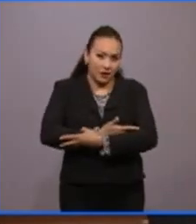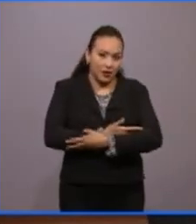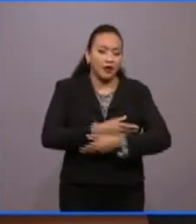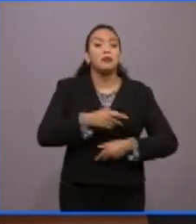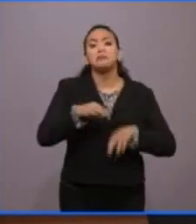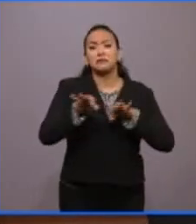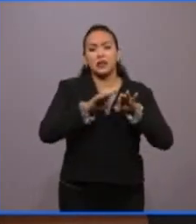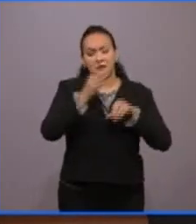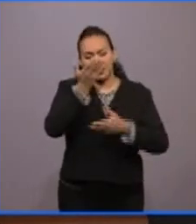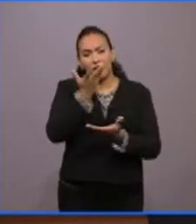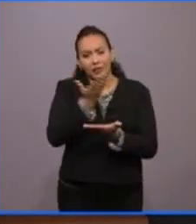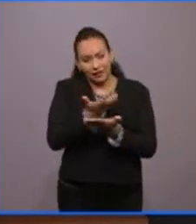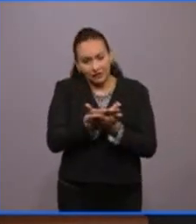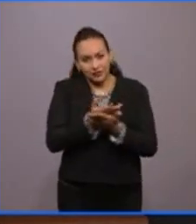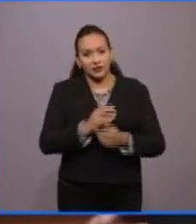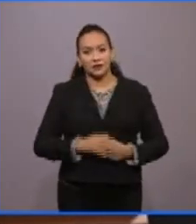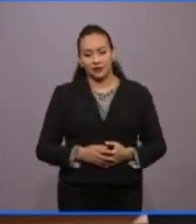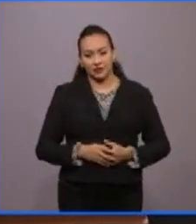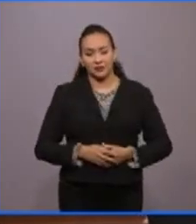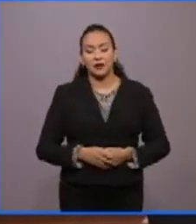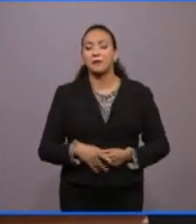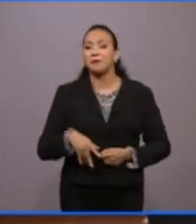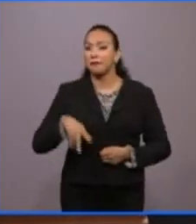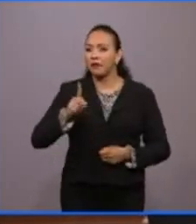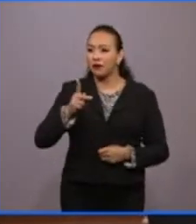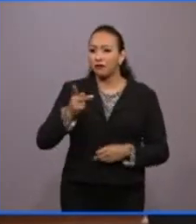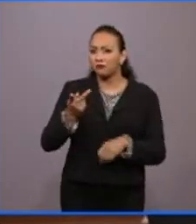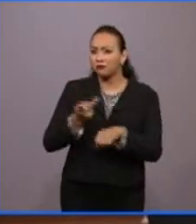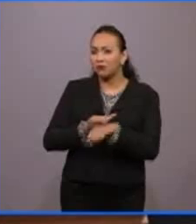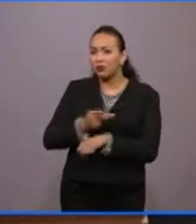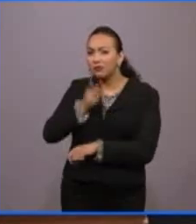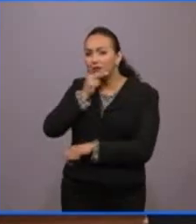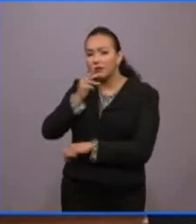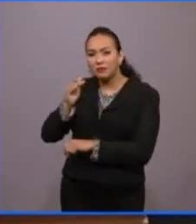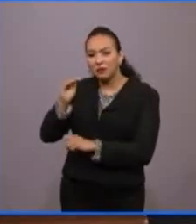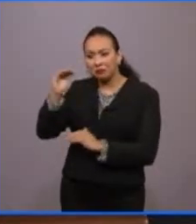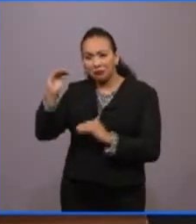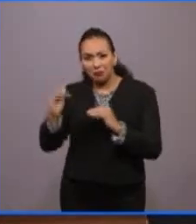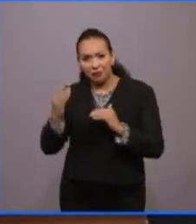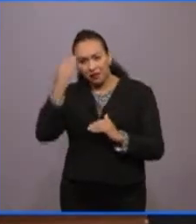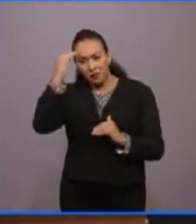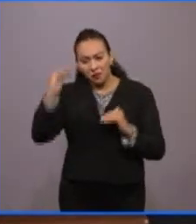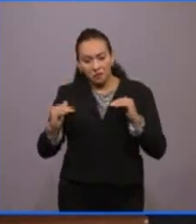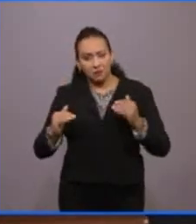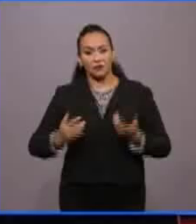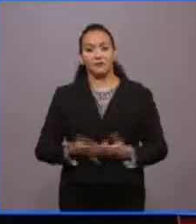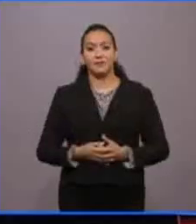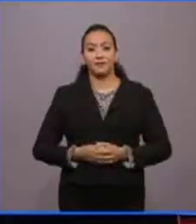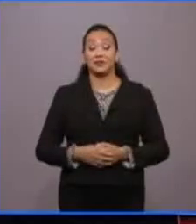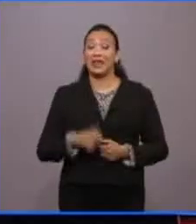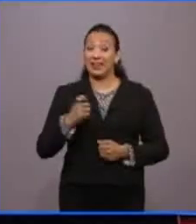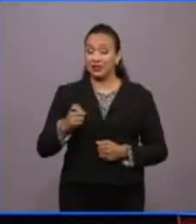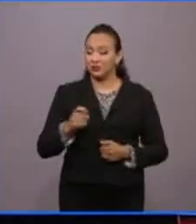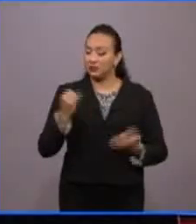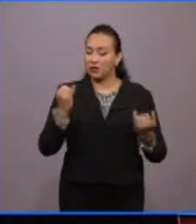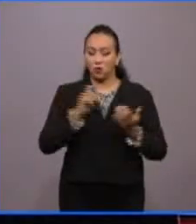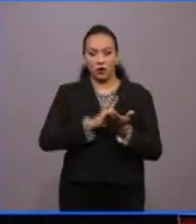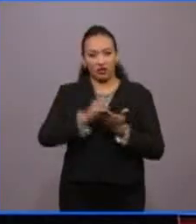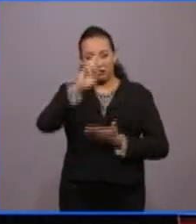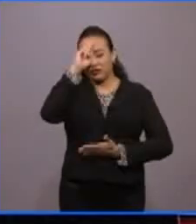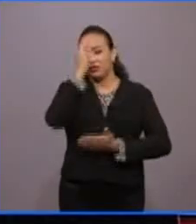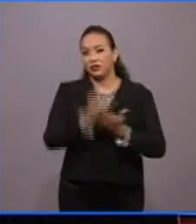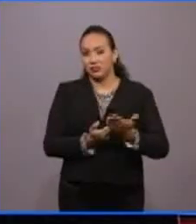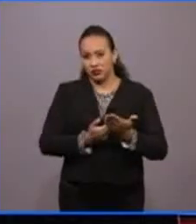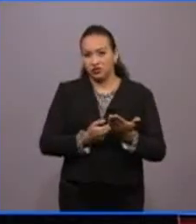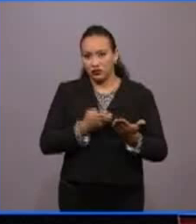de trabajo ante la llegada de una hija o de un hijo. También determinó que viola los mismos derechos